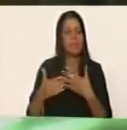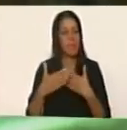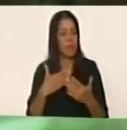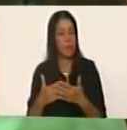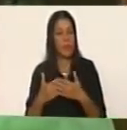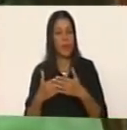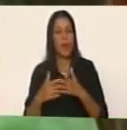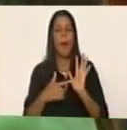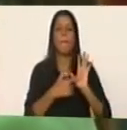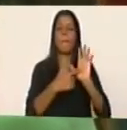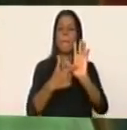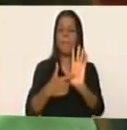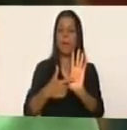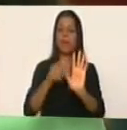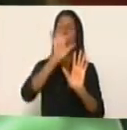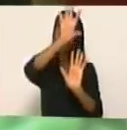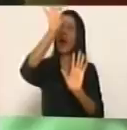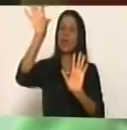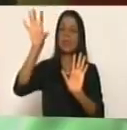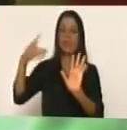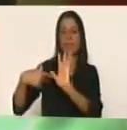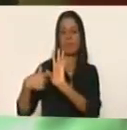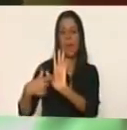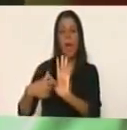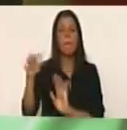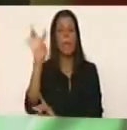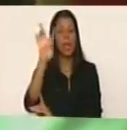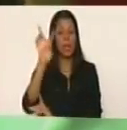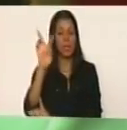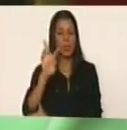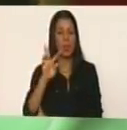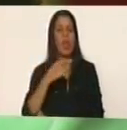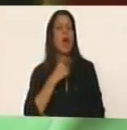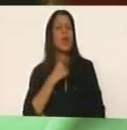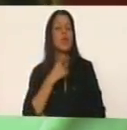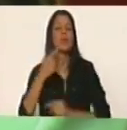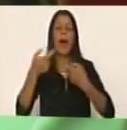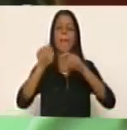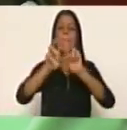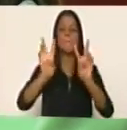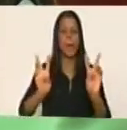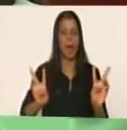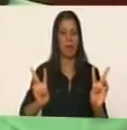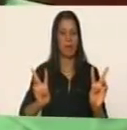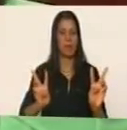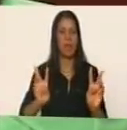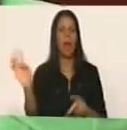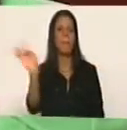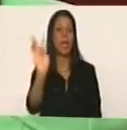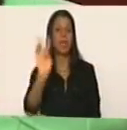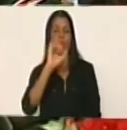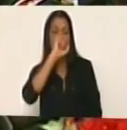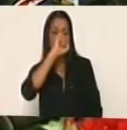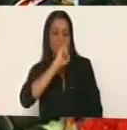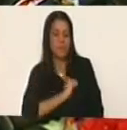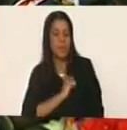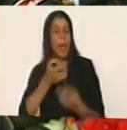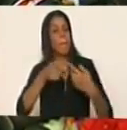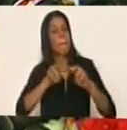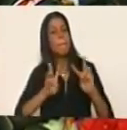mensaje para el mundo de que Venezuela quiere una convivencia en paz, de que Venezuela quiere,